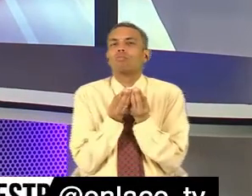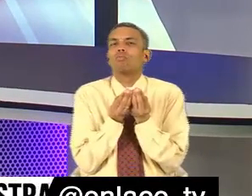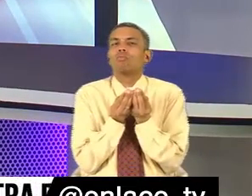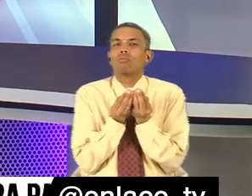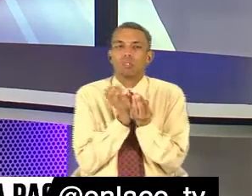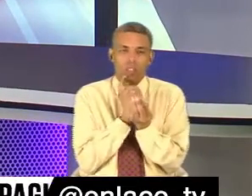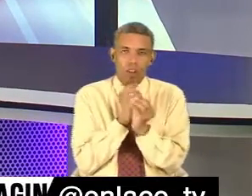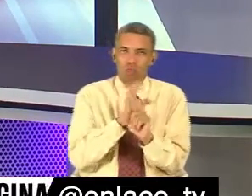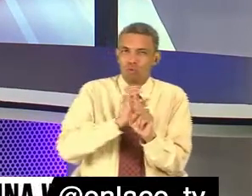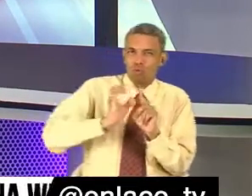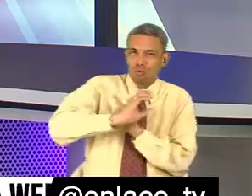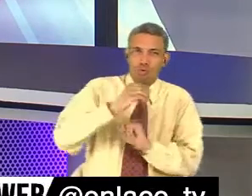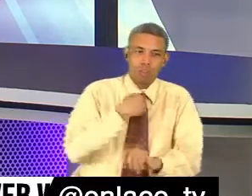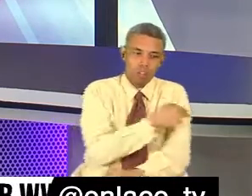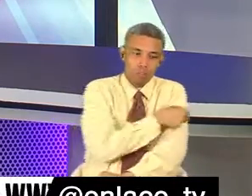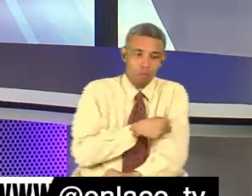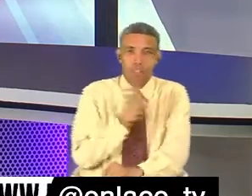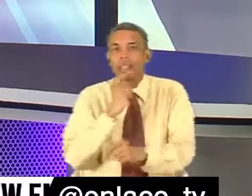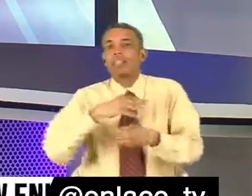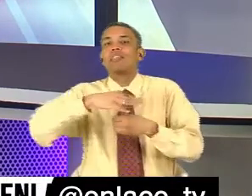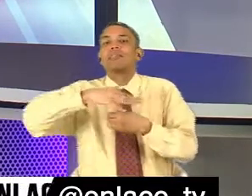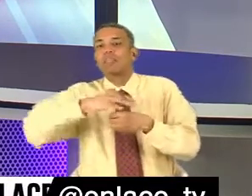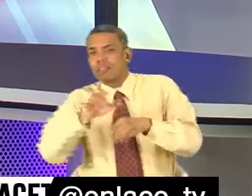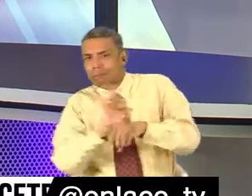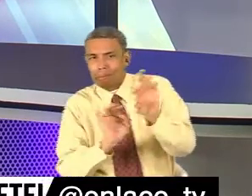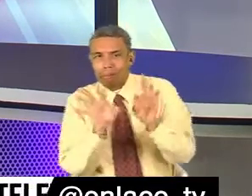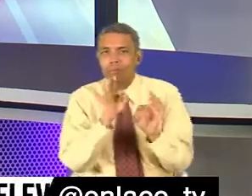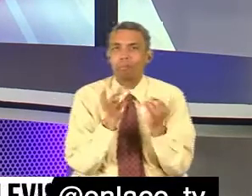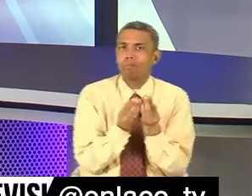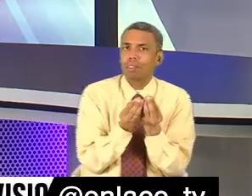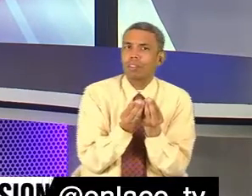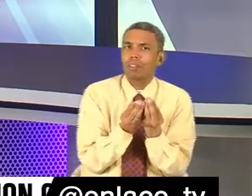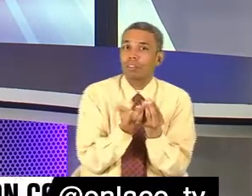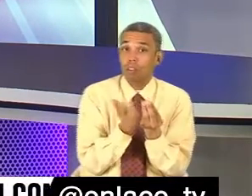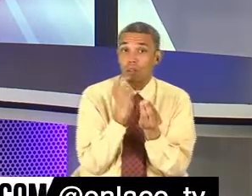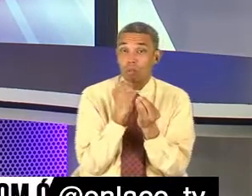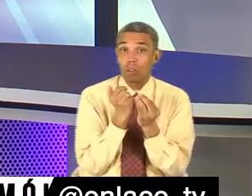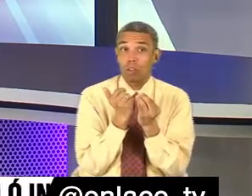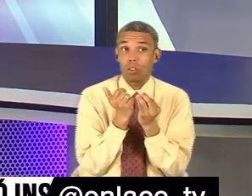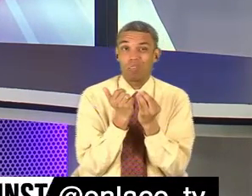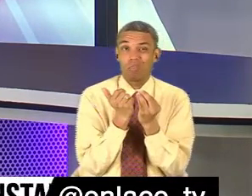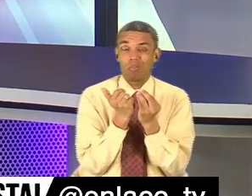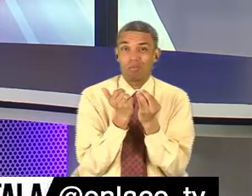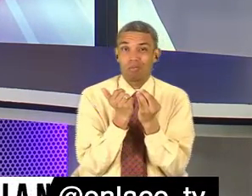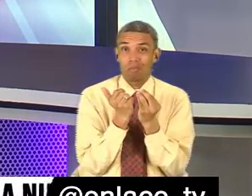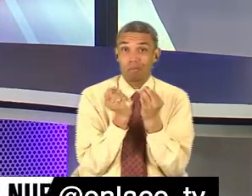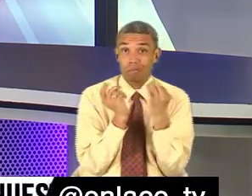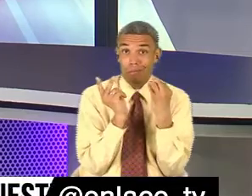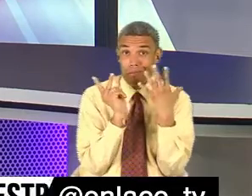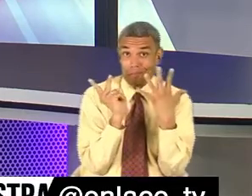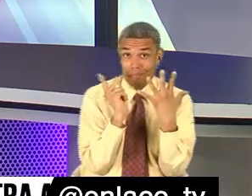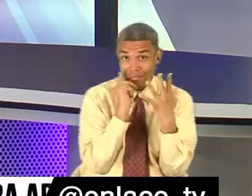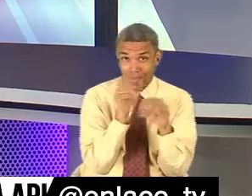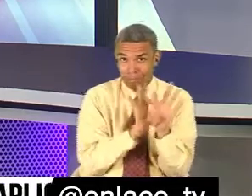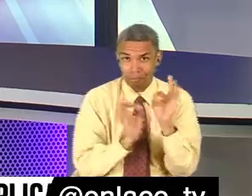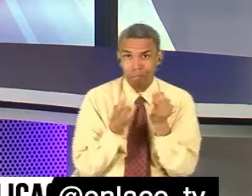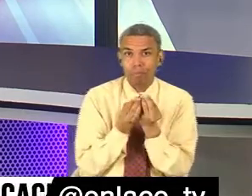Bermeja. 7 sectores artísticos formarán parte de este proceso y nuestra periodista Neila Cosio acompañó la